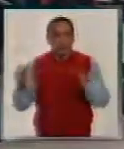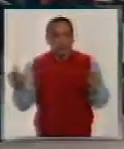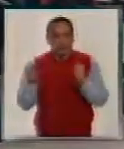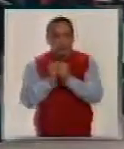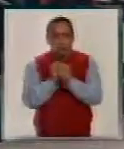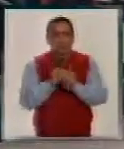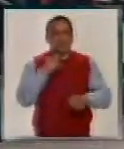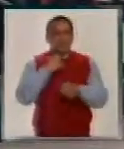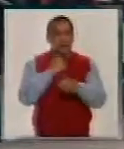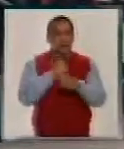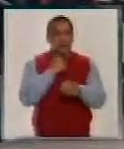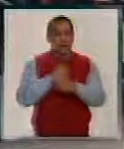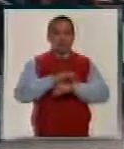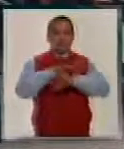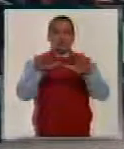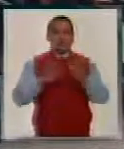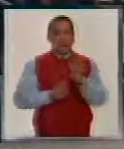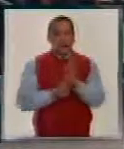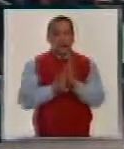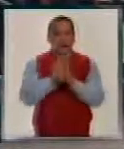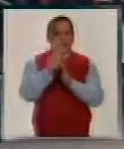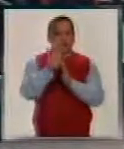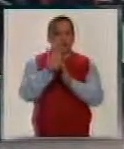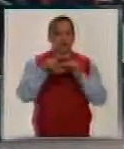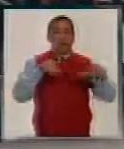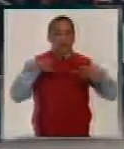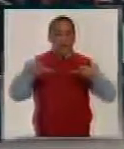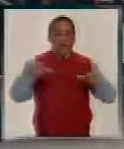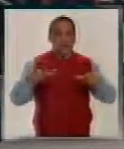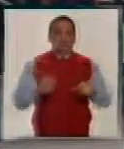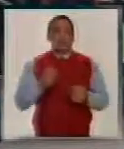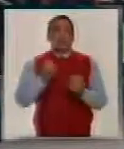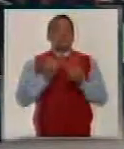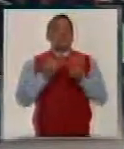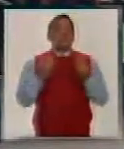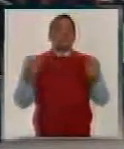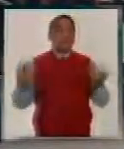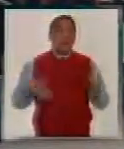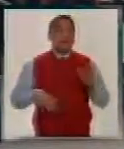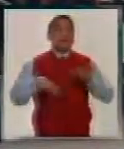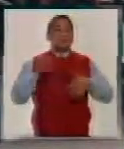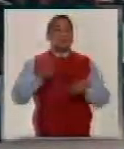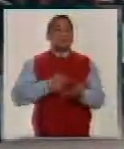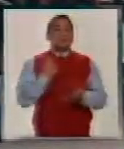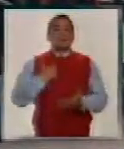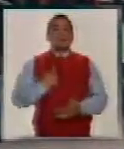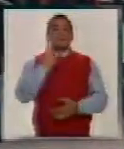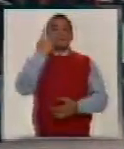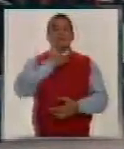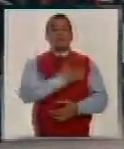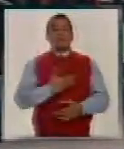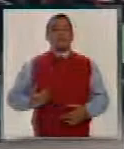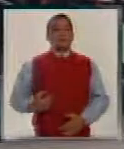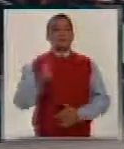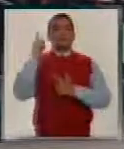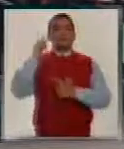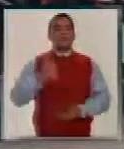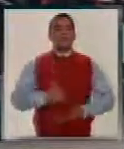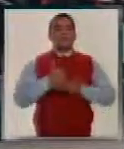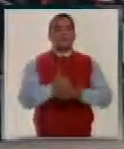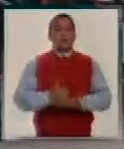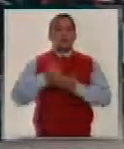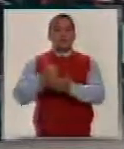poblaciones en el desarrollo local y muchas veces son la única presencia del Estado en aquellas